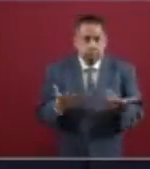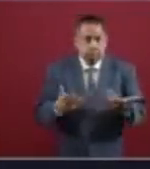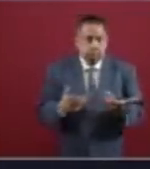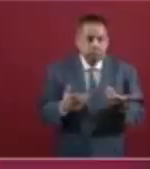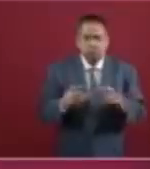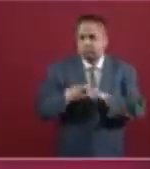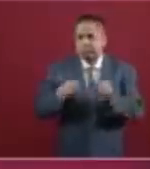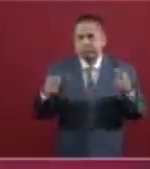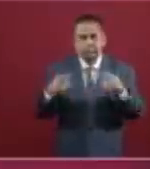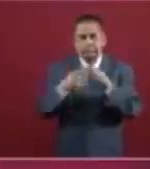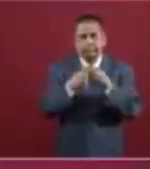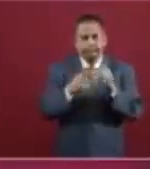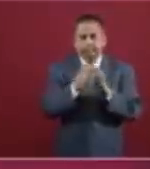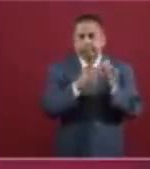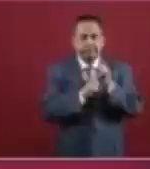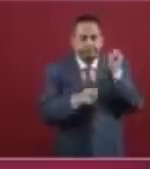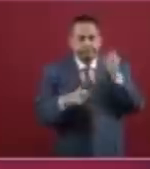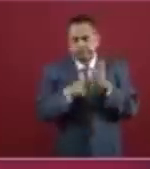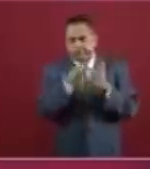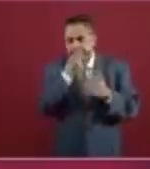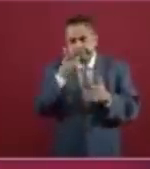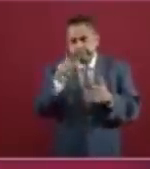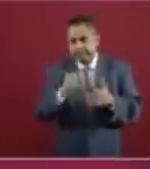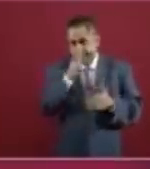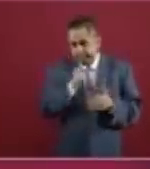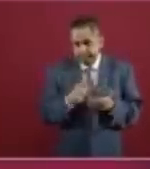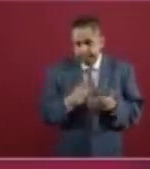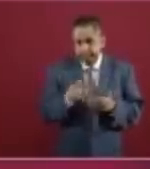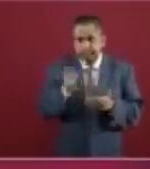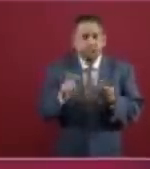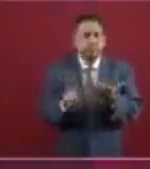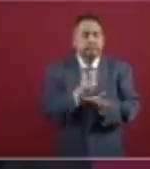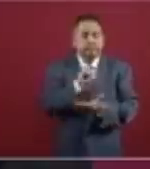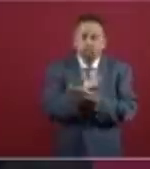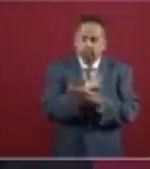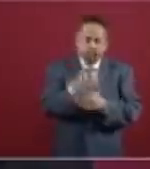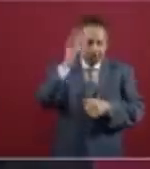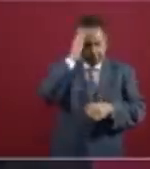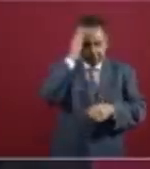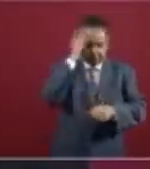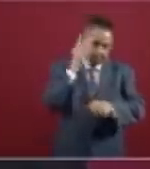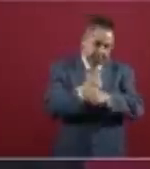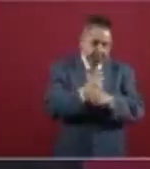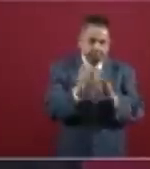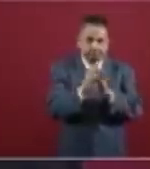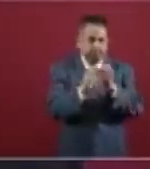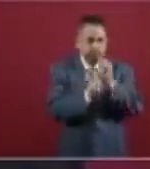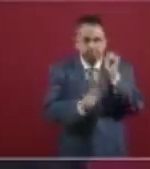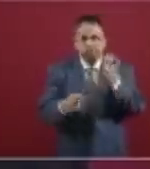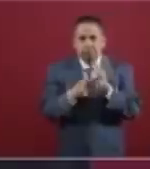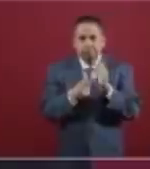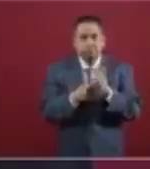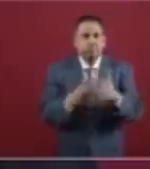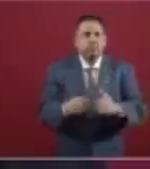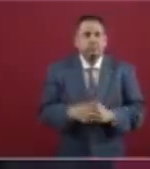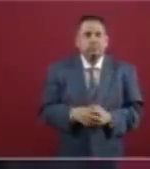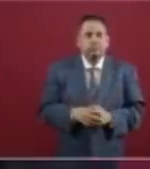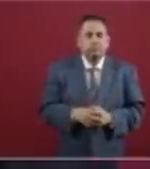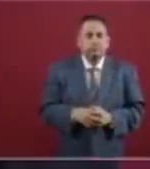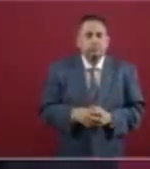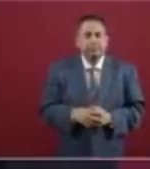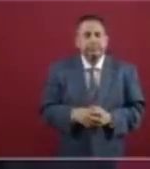contraria a la Constitución, que es la ley de leyes, que es la ley suprema.